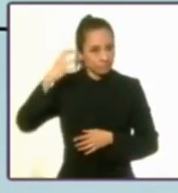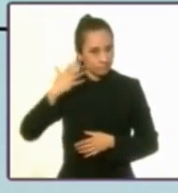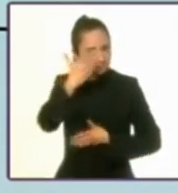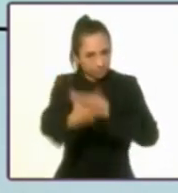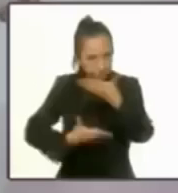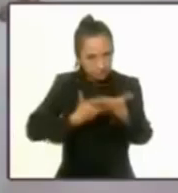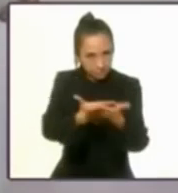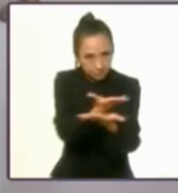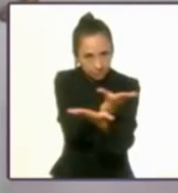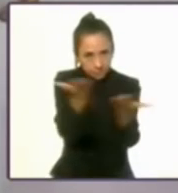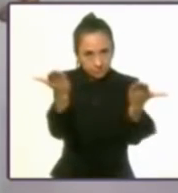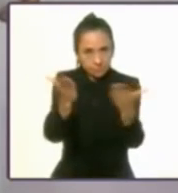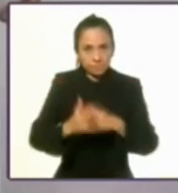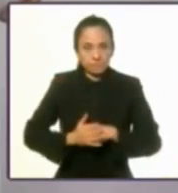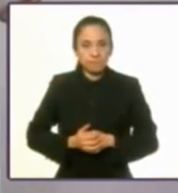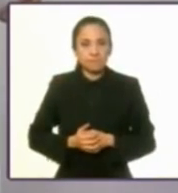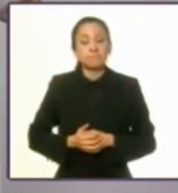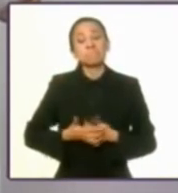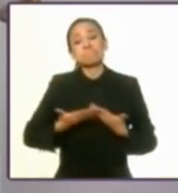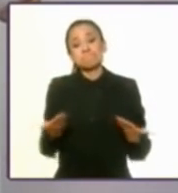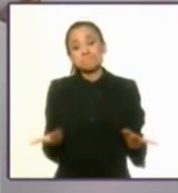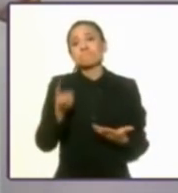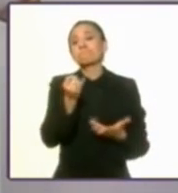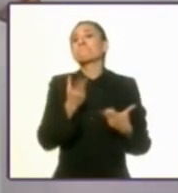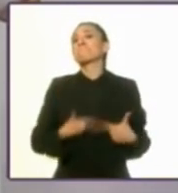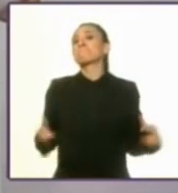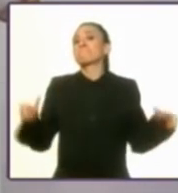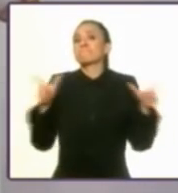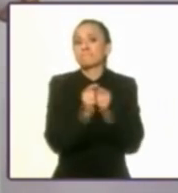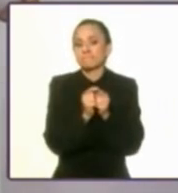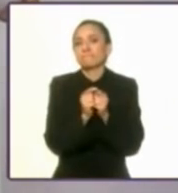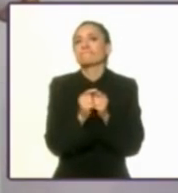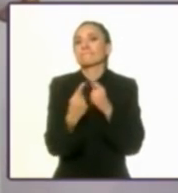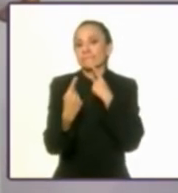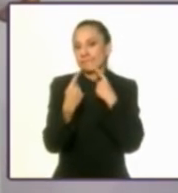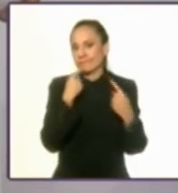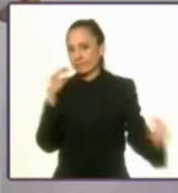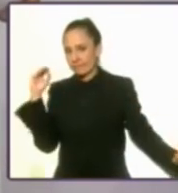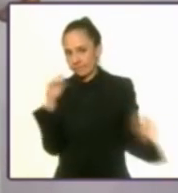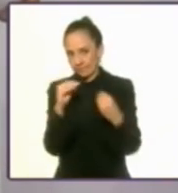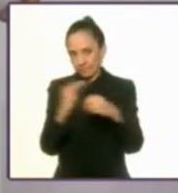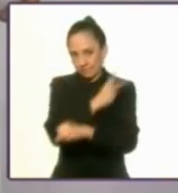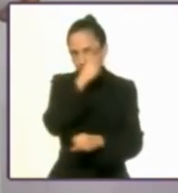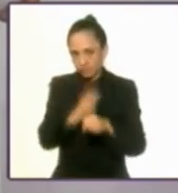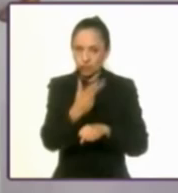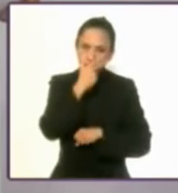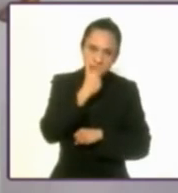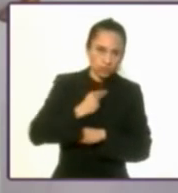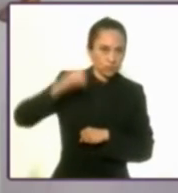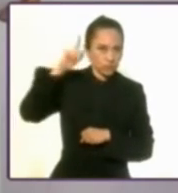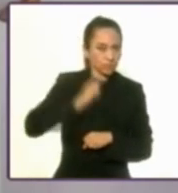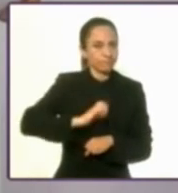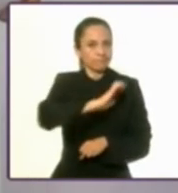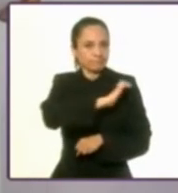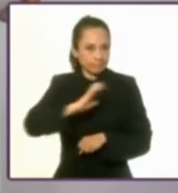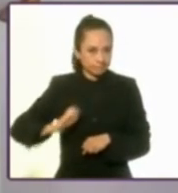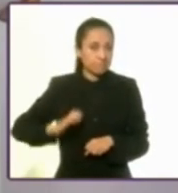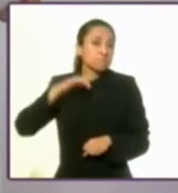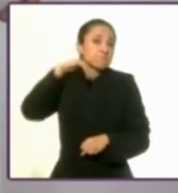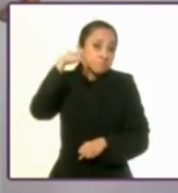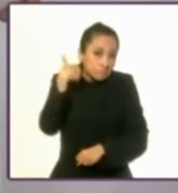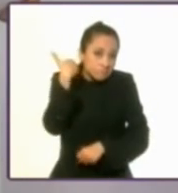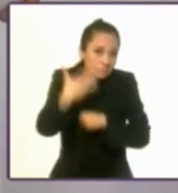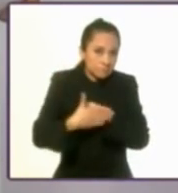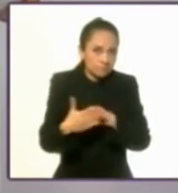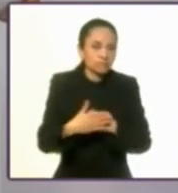servirles pues así concluye este segundo debate de los candidatos de las candidatas que buscan gobernar la